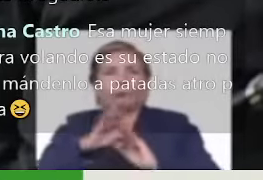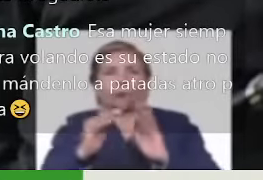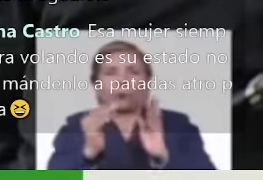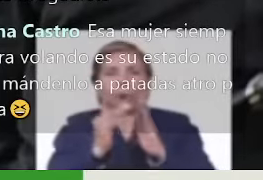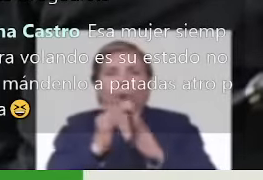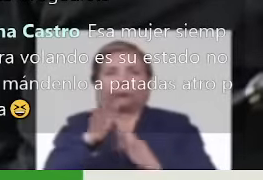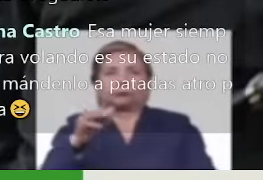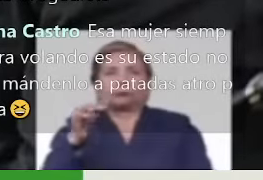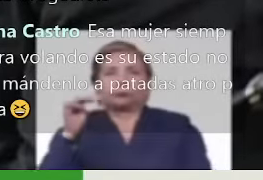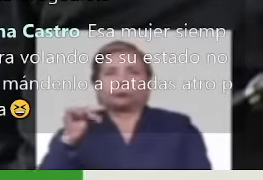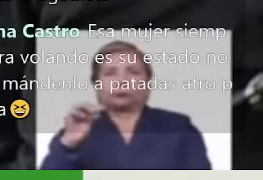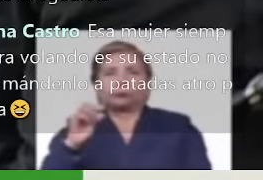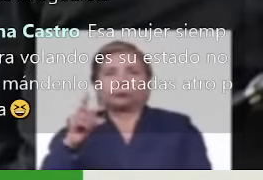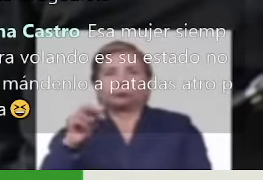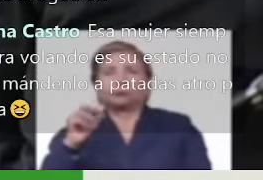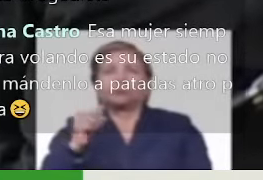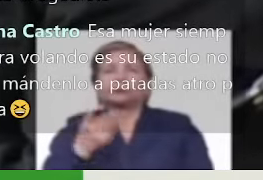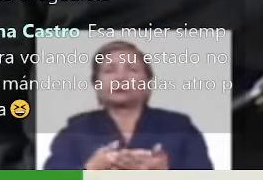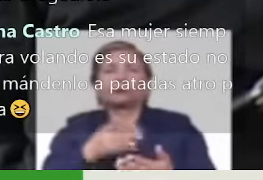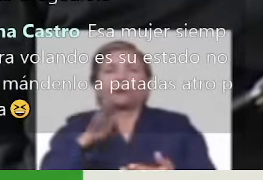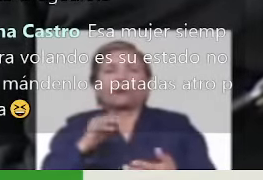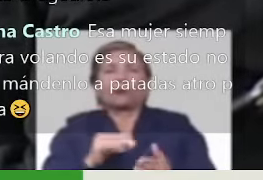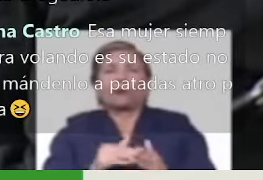en La Molina.